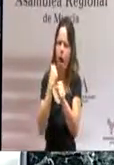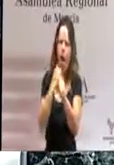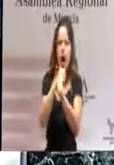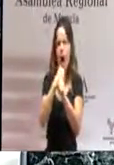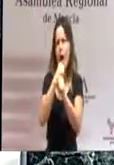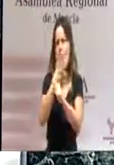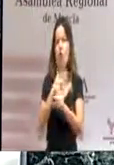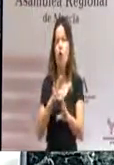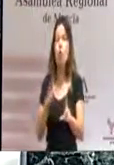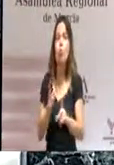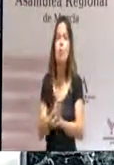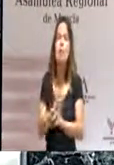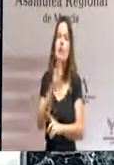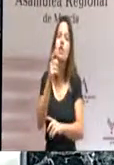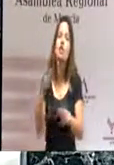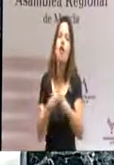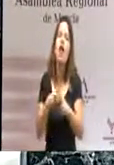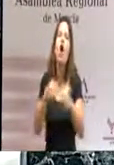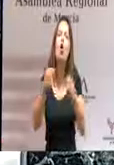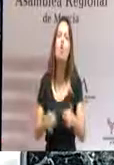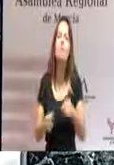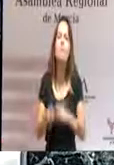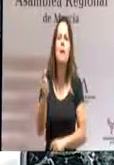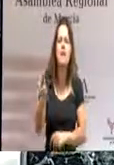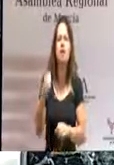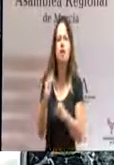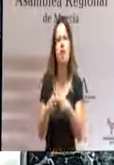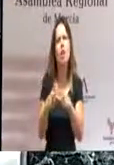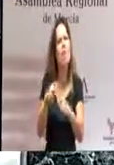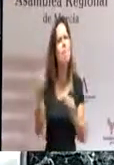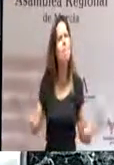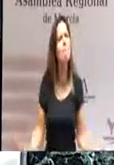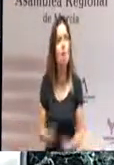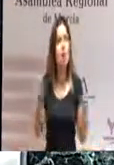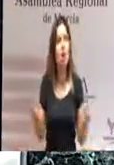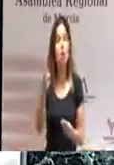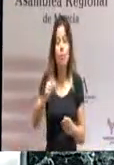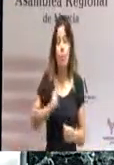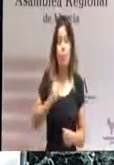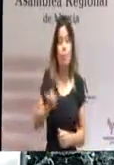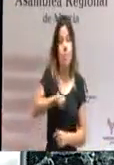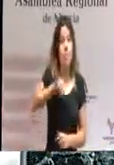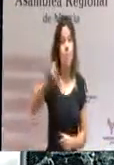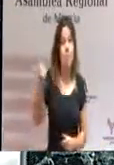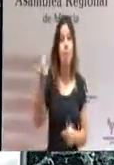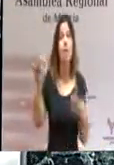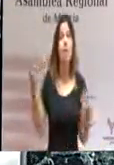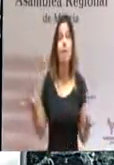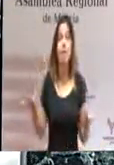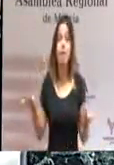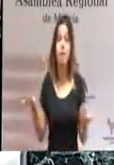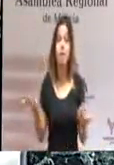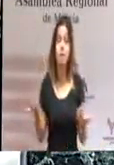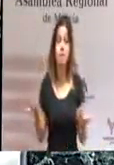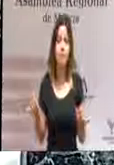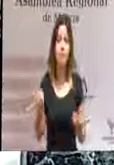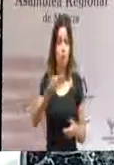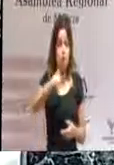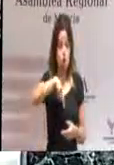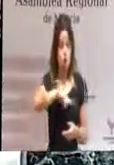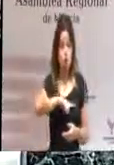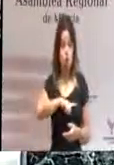sociedad más justa, una sociedad mejor y con más oportunidades. Mientras